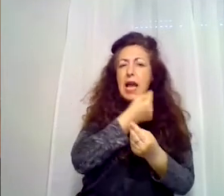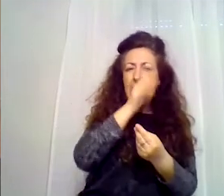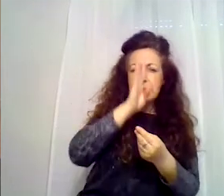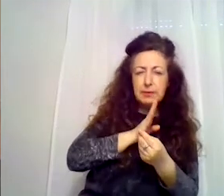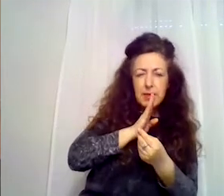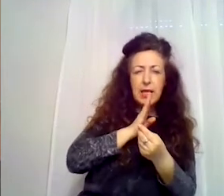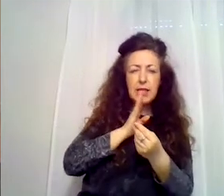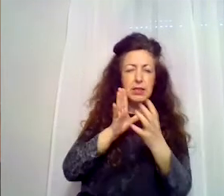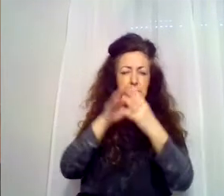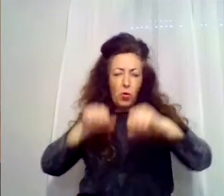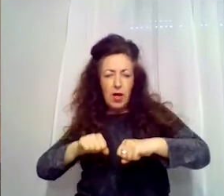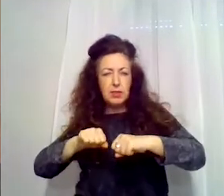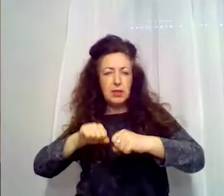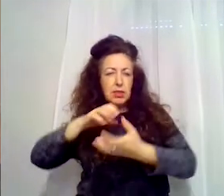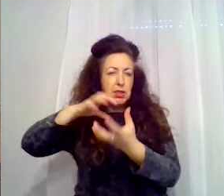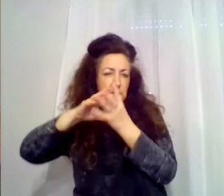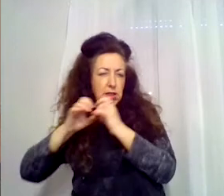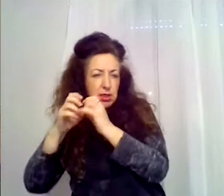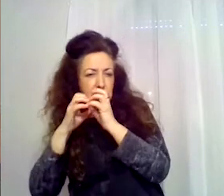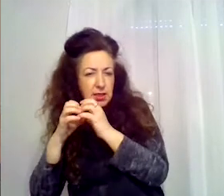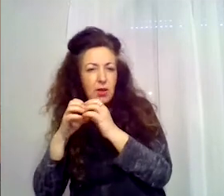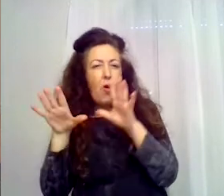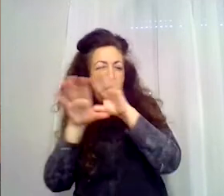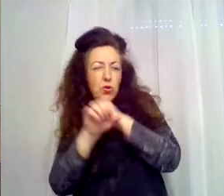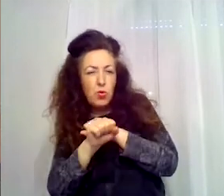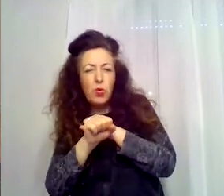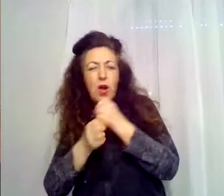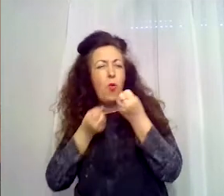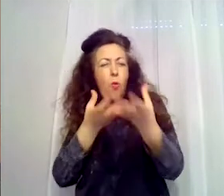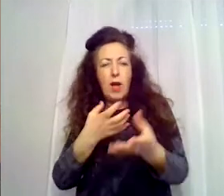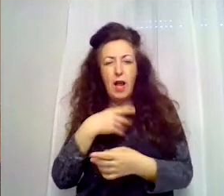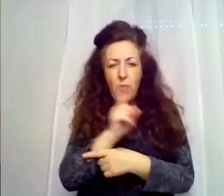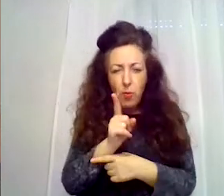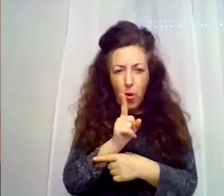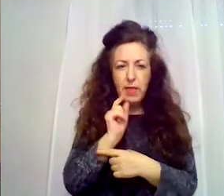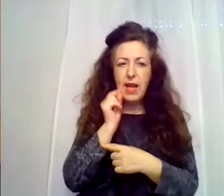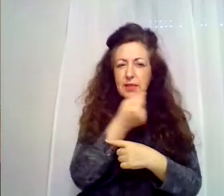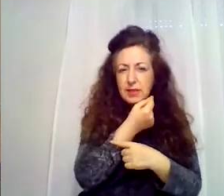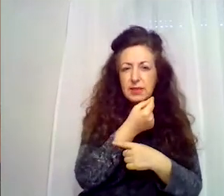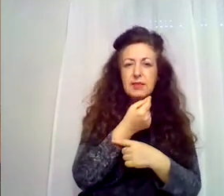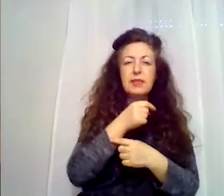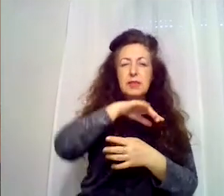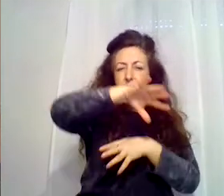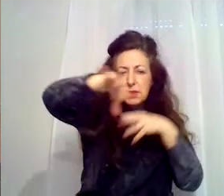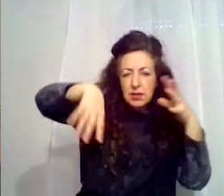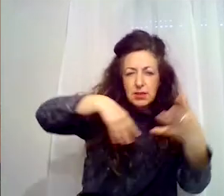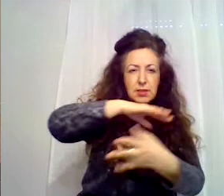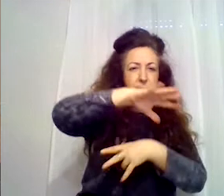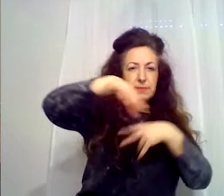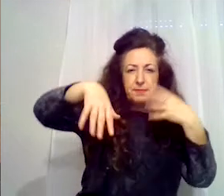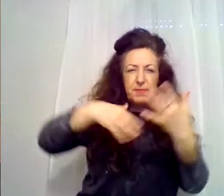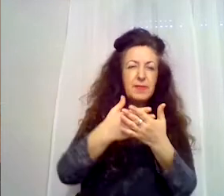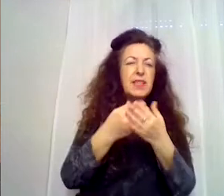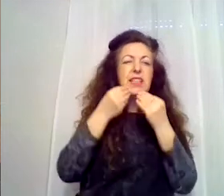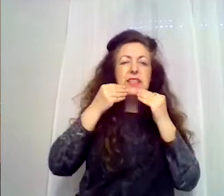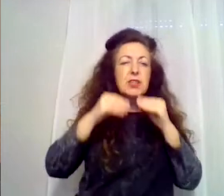como los propios de Francia, divididos en guerras de religión, porque hay católicos y hay protestantes, hay más católicos en